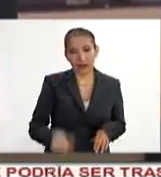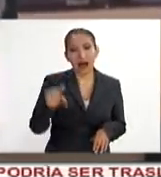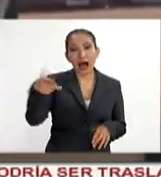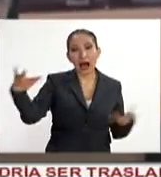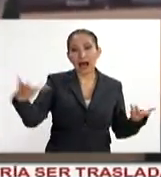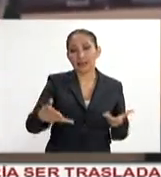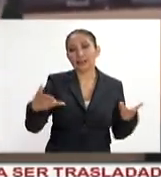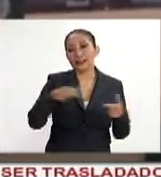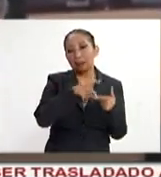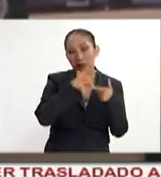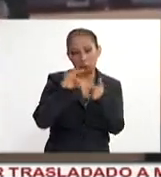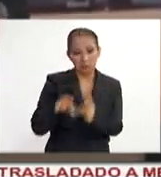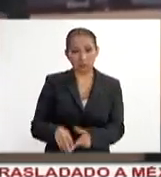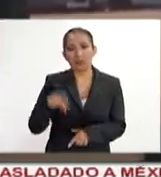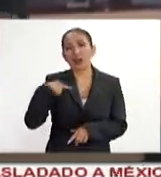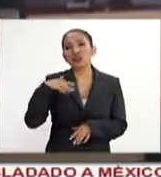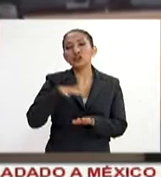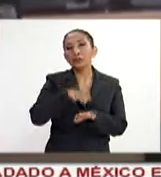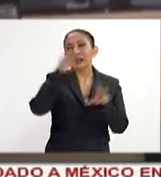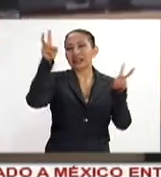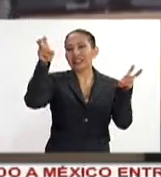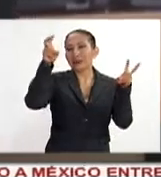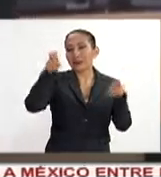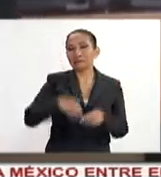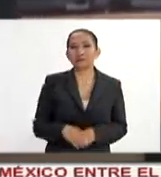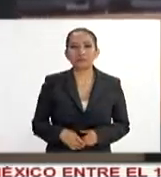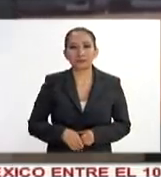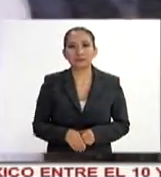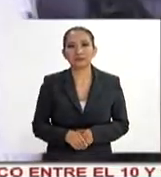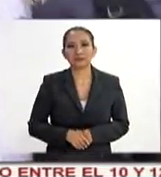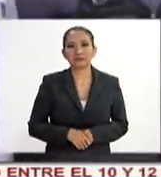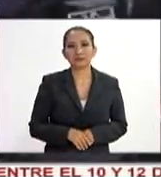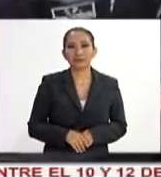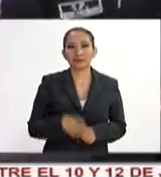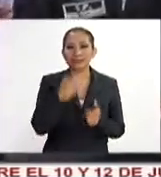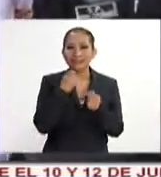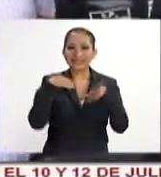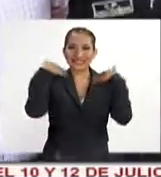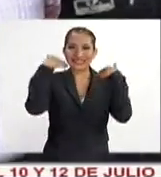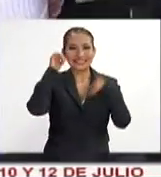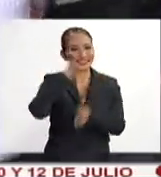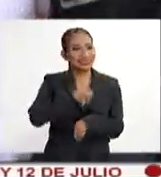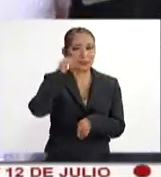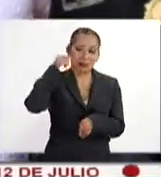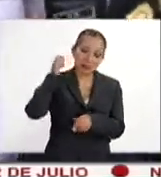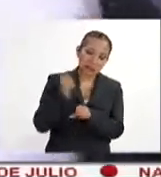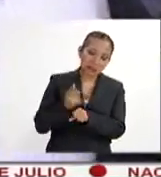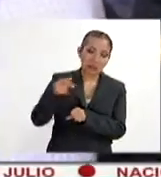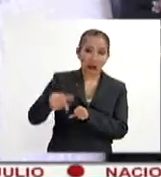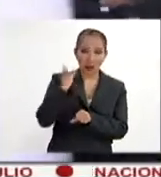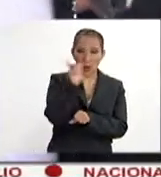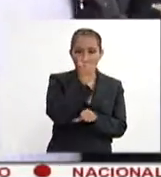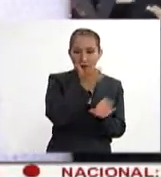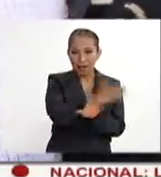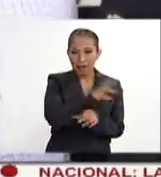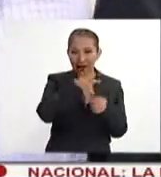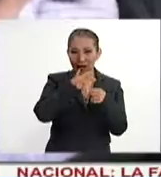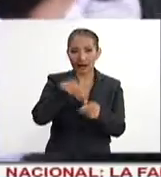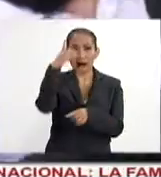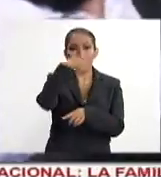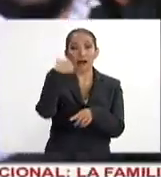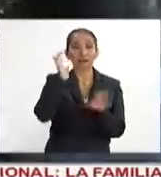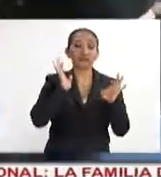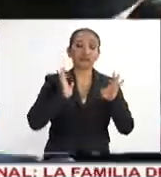está haciéndome en torno a este caso. Sonriente, como ha sido usual desde que lo detuvieron, con un